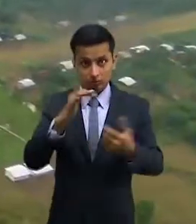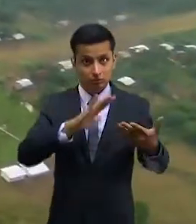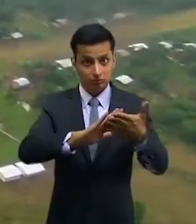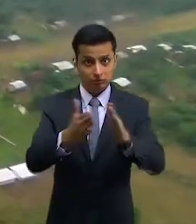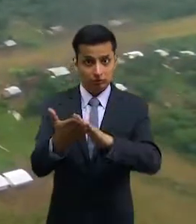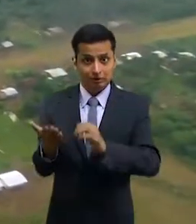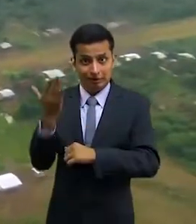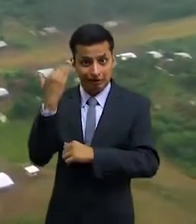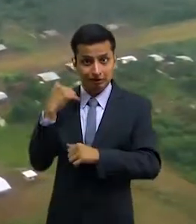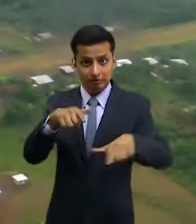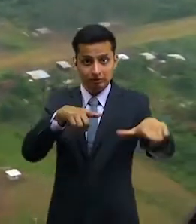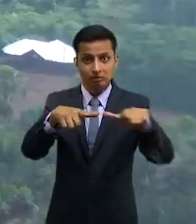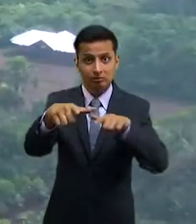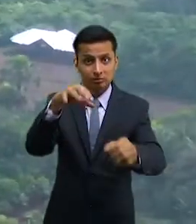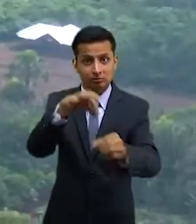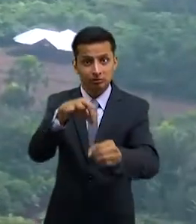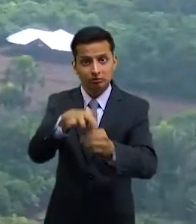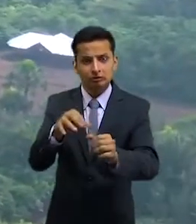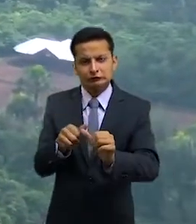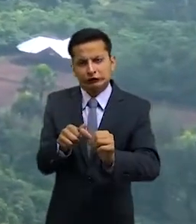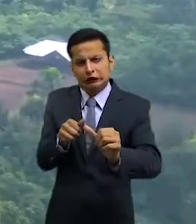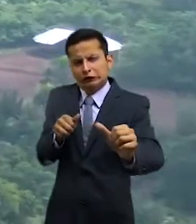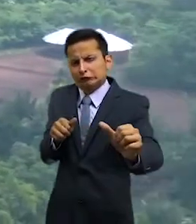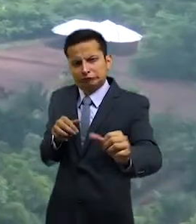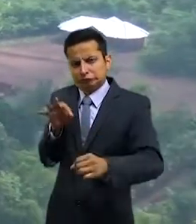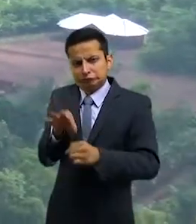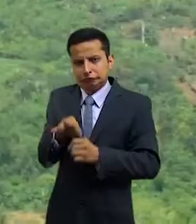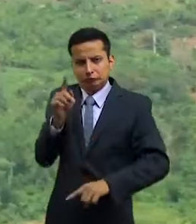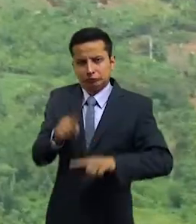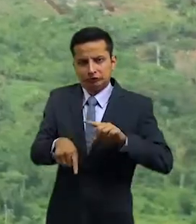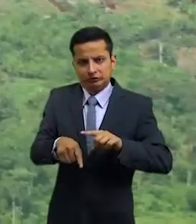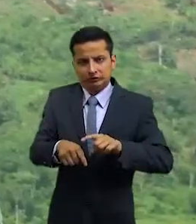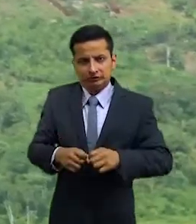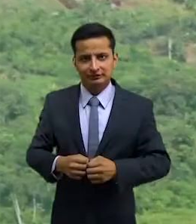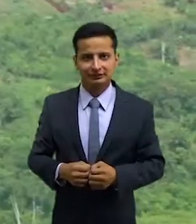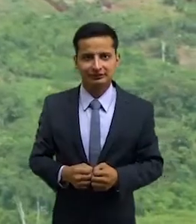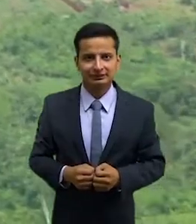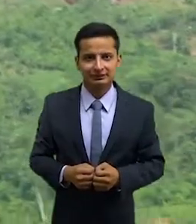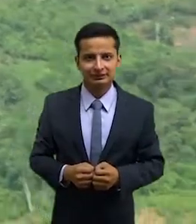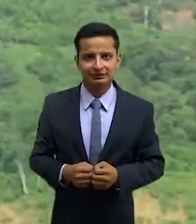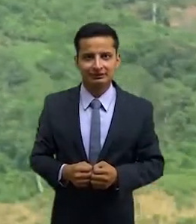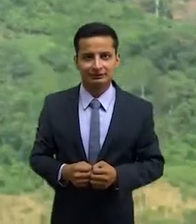la distancia entre las comunidades y el recinto electoral impedía que la gente sufrague.